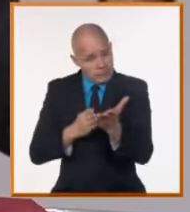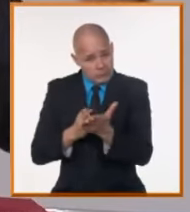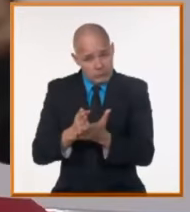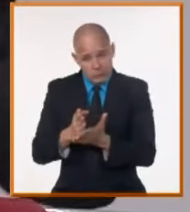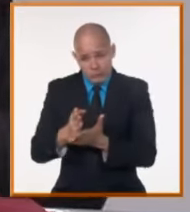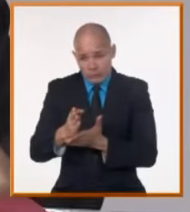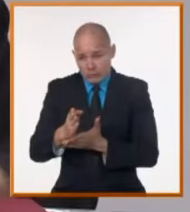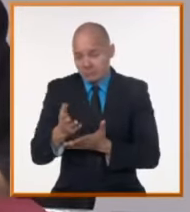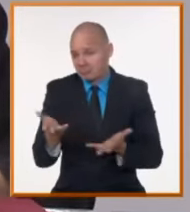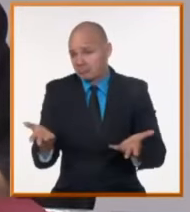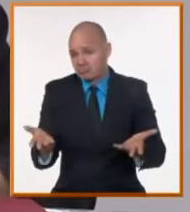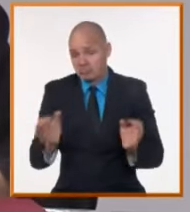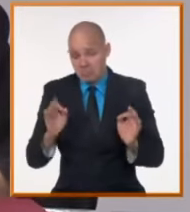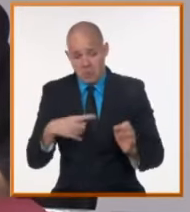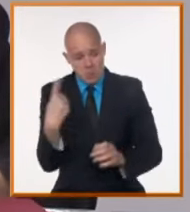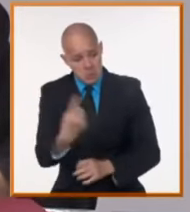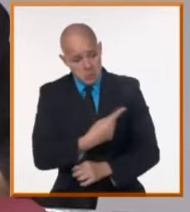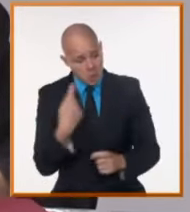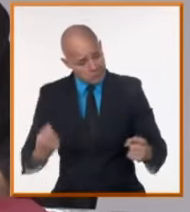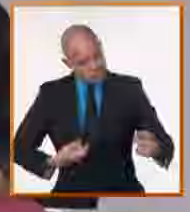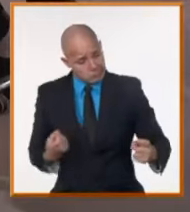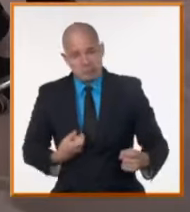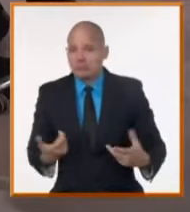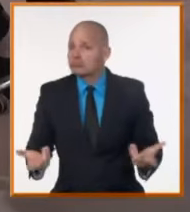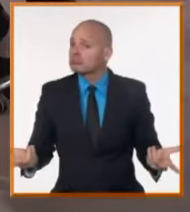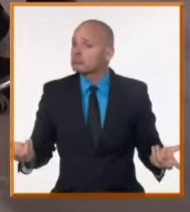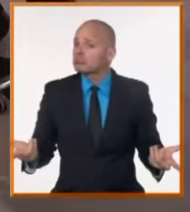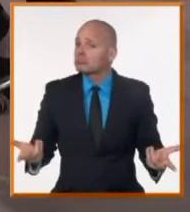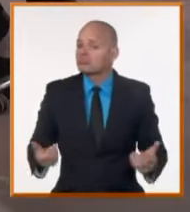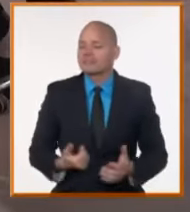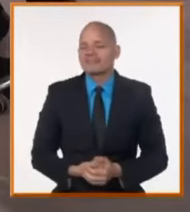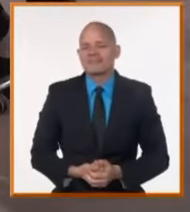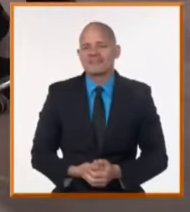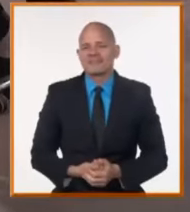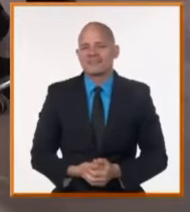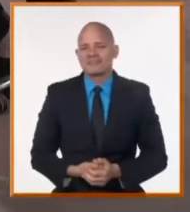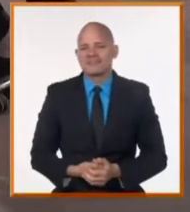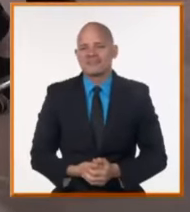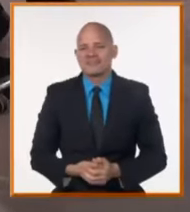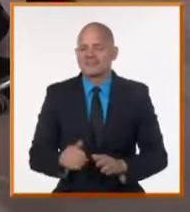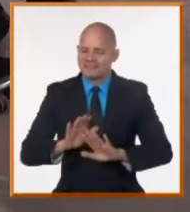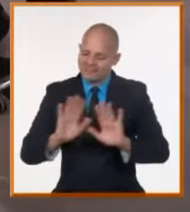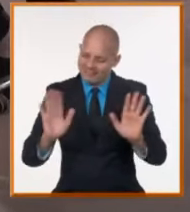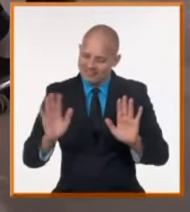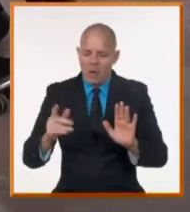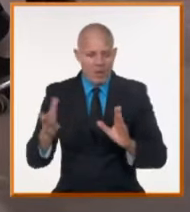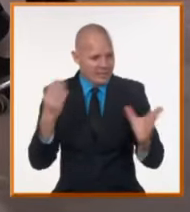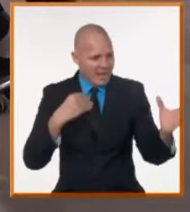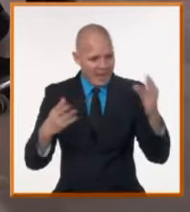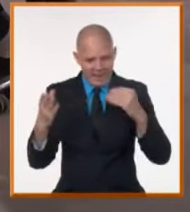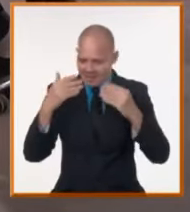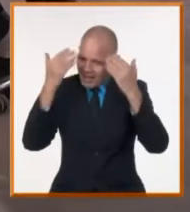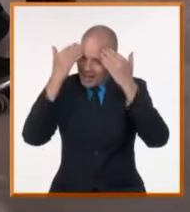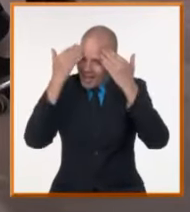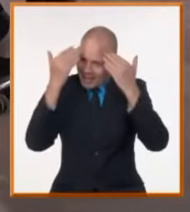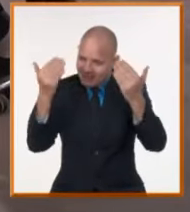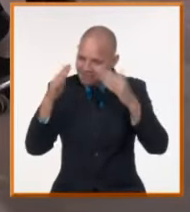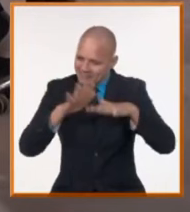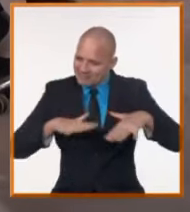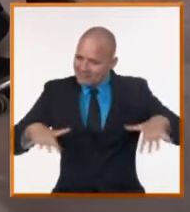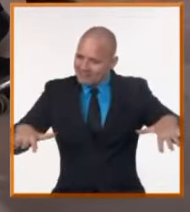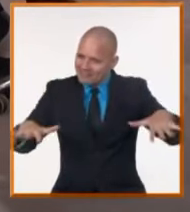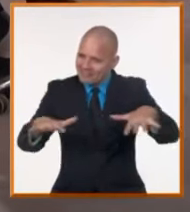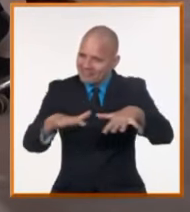revolución, dando la pelea. Bueno, muchas gracias a Limia, muchas gracias a Jorge Alier